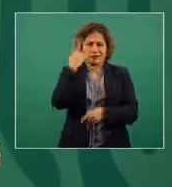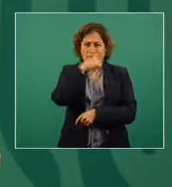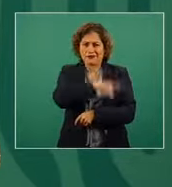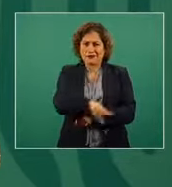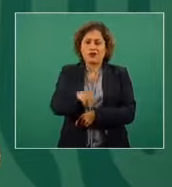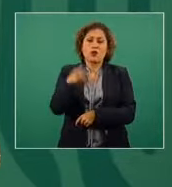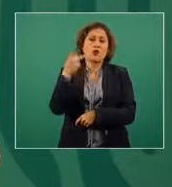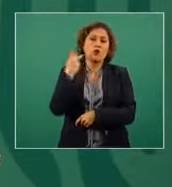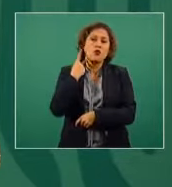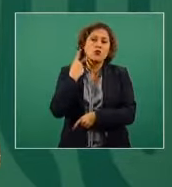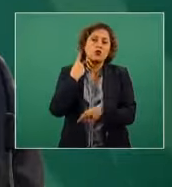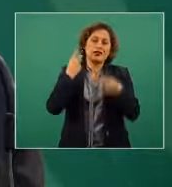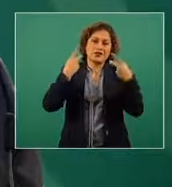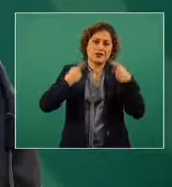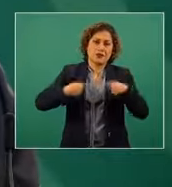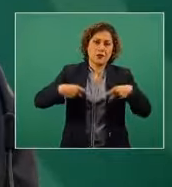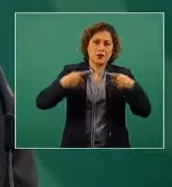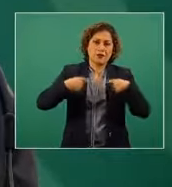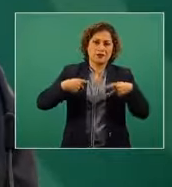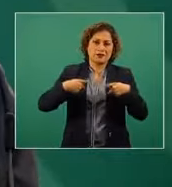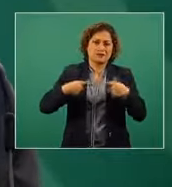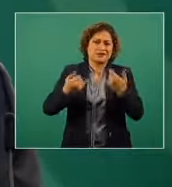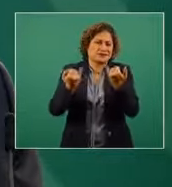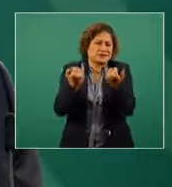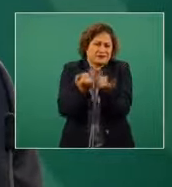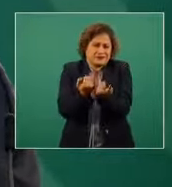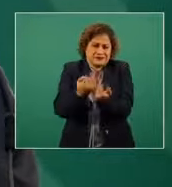Políticos, lo mismo.